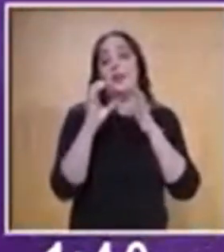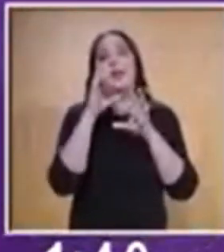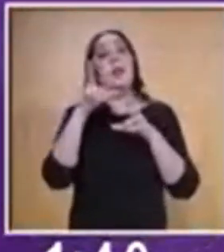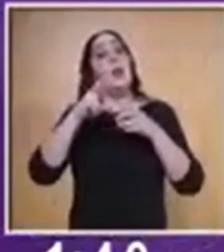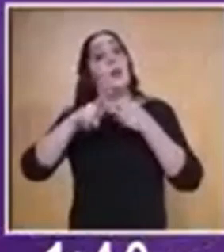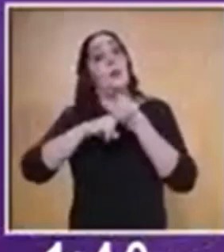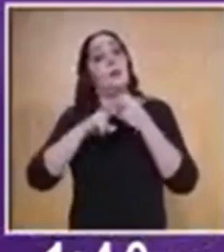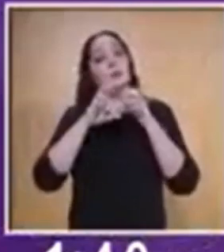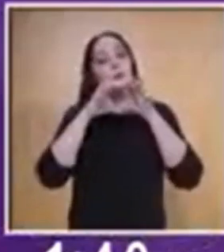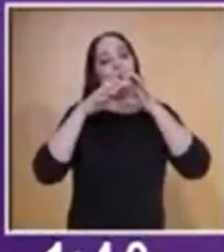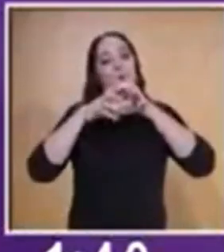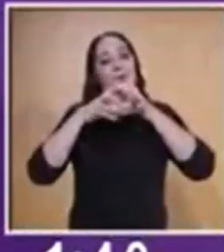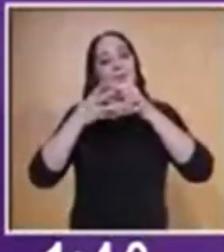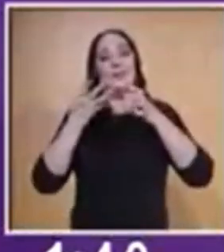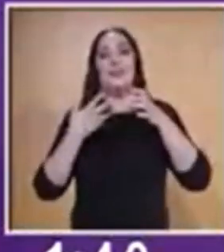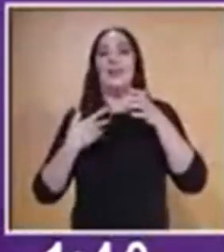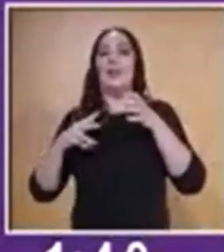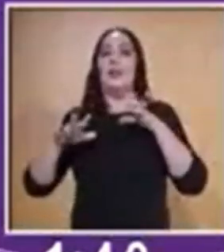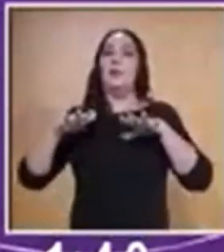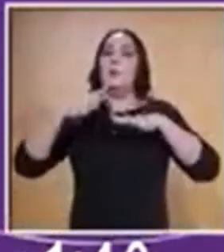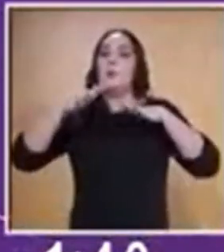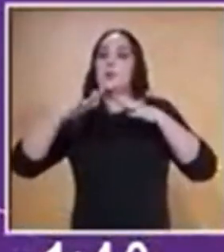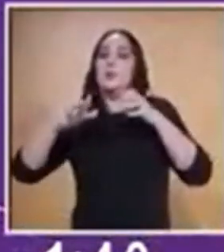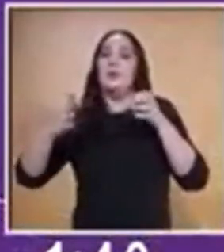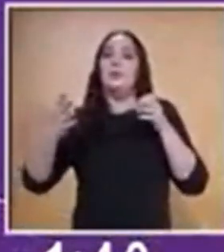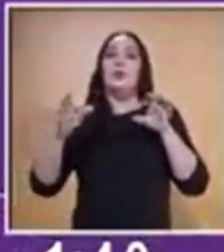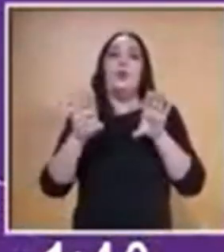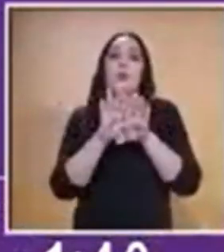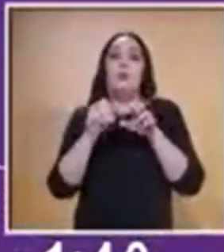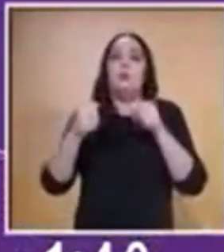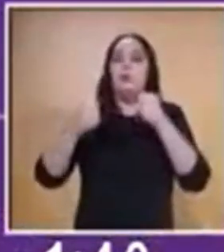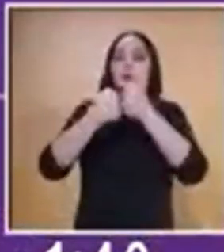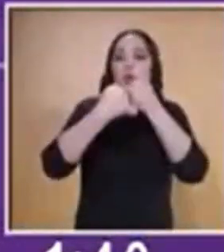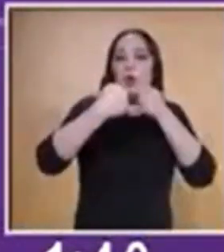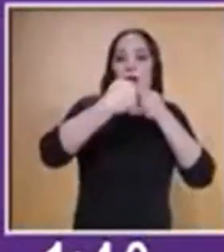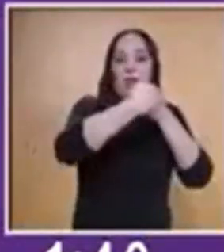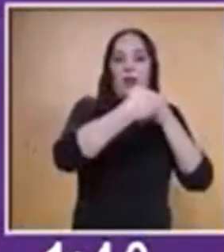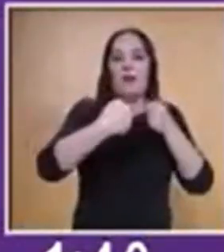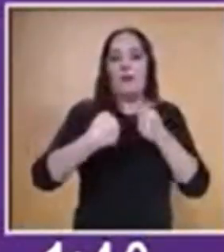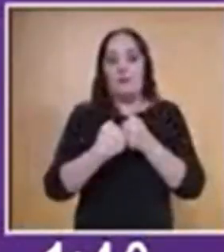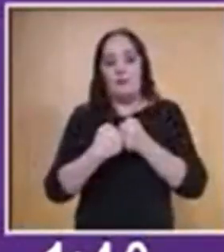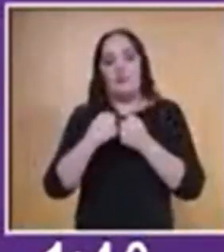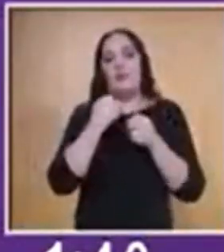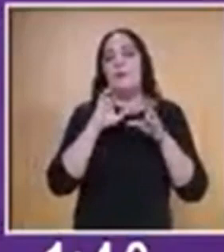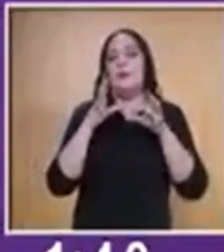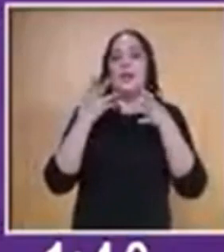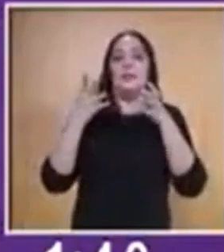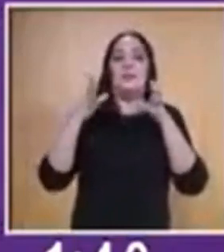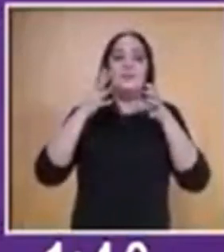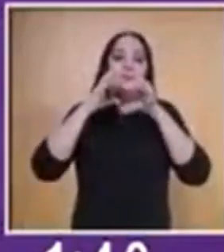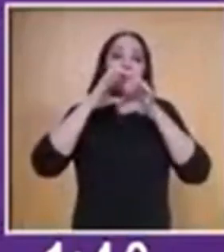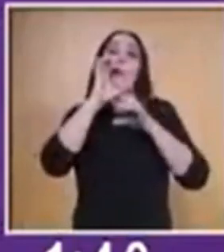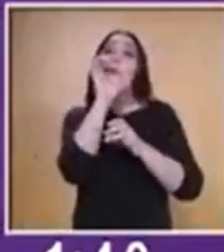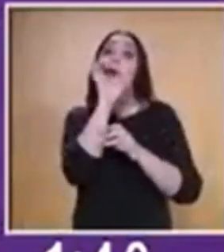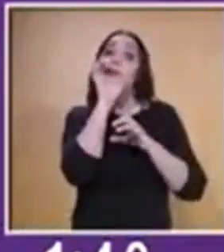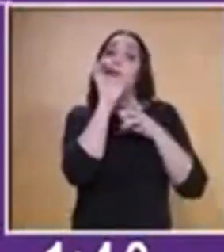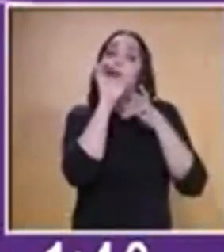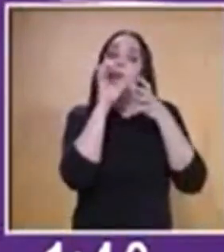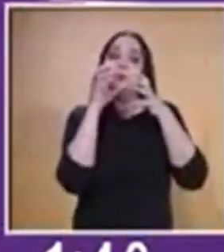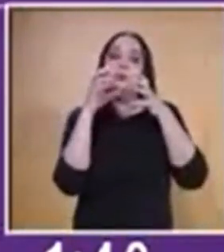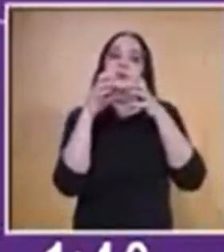sonido viajando a través del vasito, el cual va a provocar una vibración en el hilo que